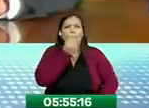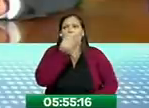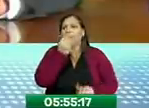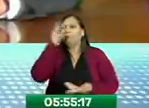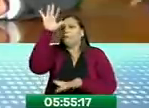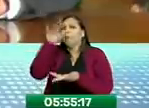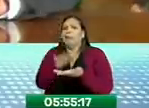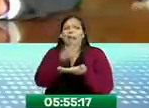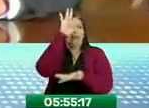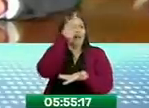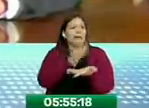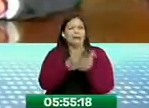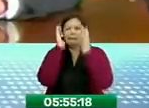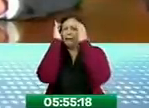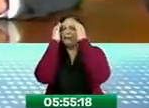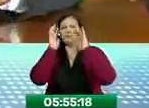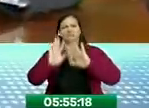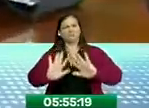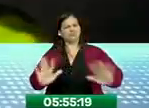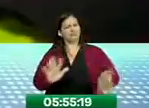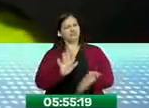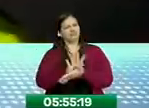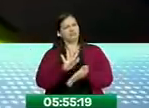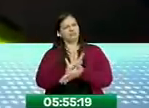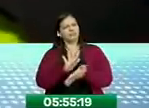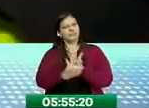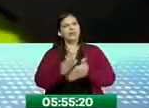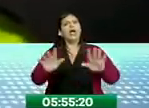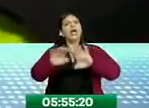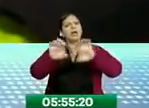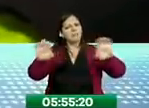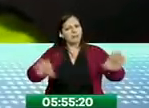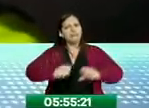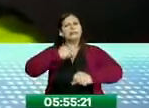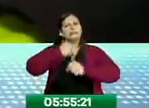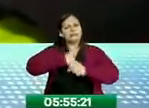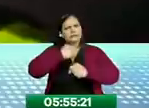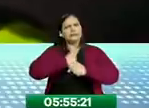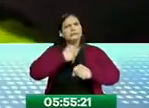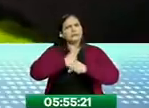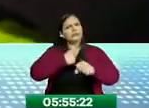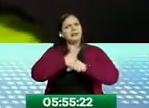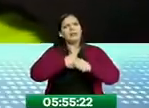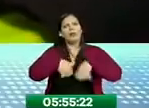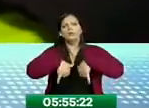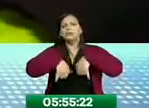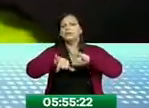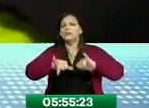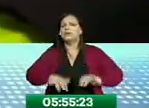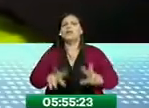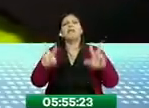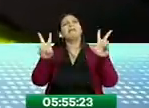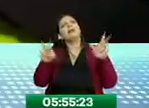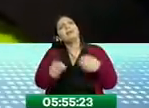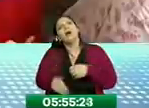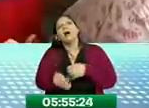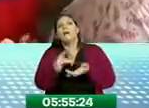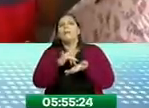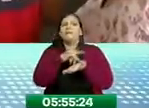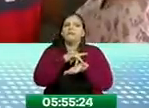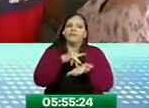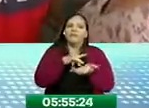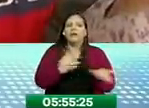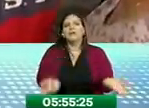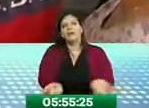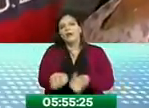el desabastecimiento. Las empresas van a seguir laborando referente a los artículos de primera necesidad, alimentos